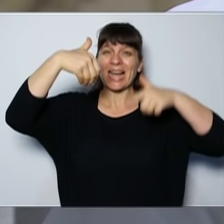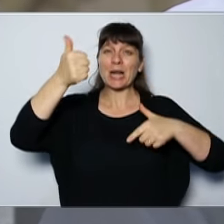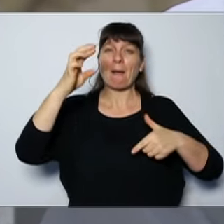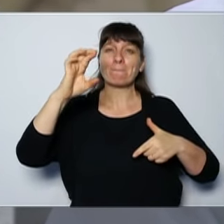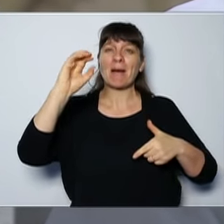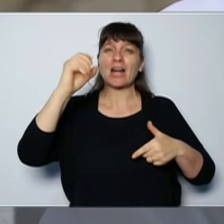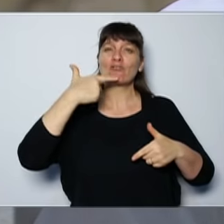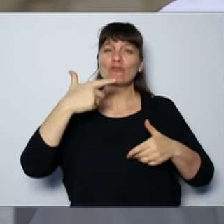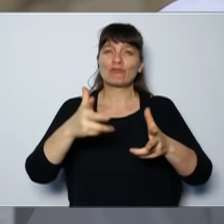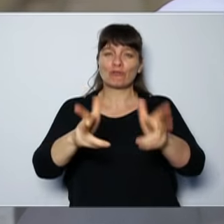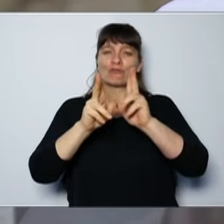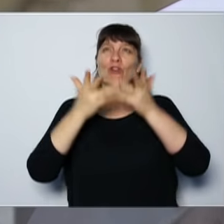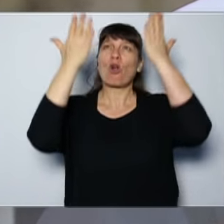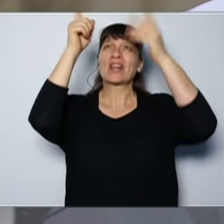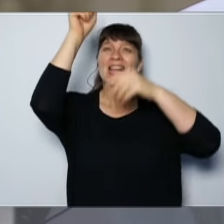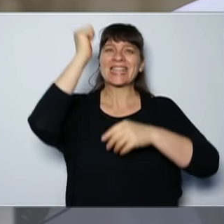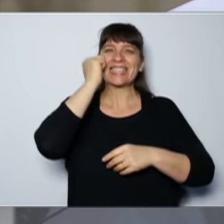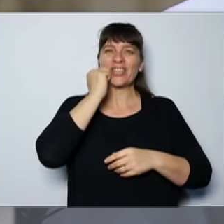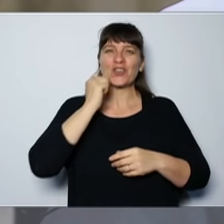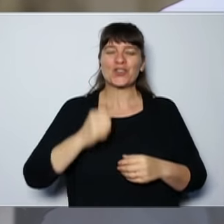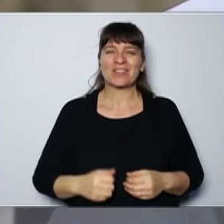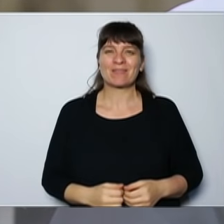Marcos. Gloria a ti, Señor.